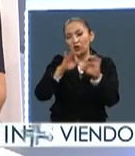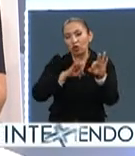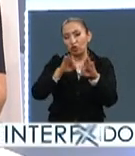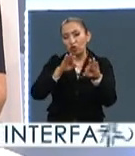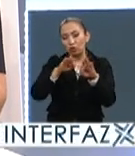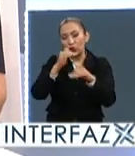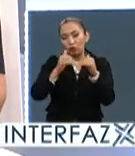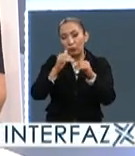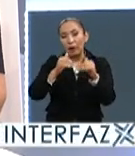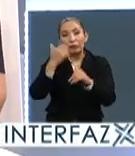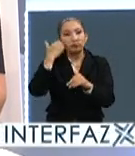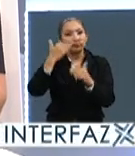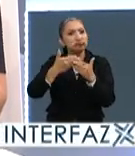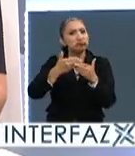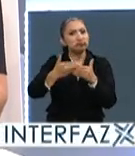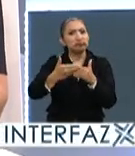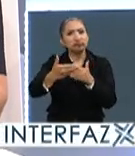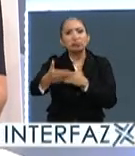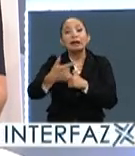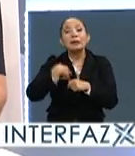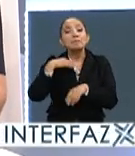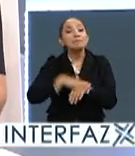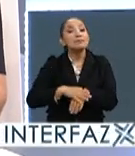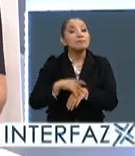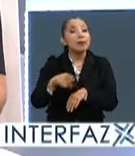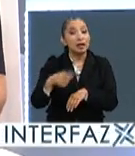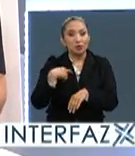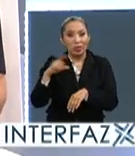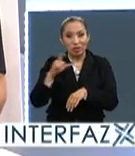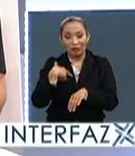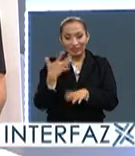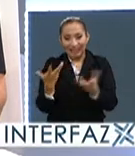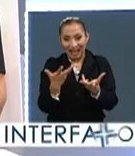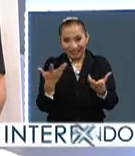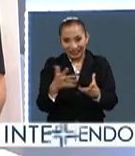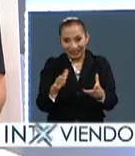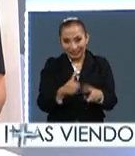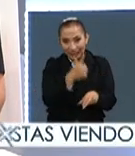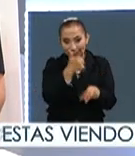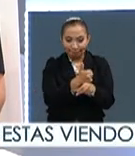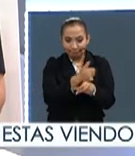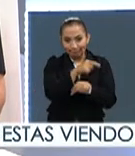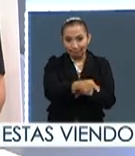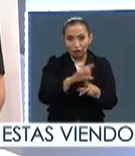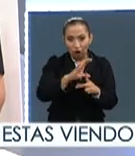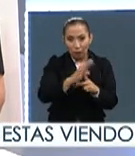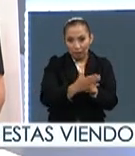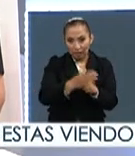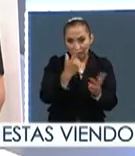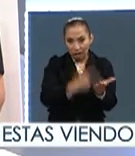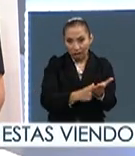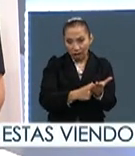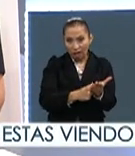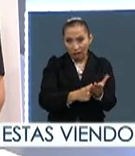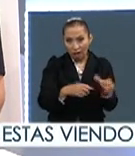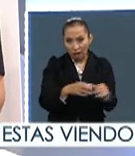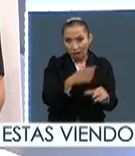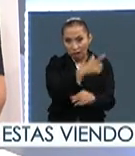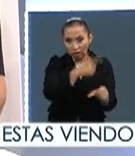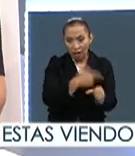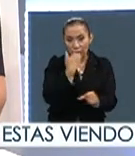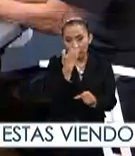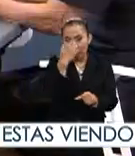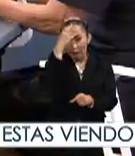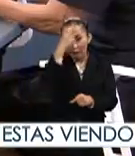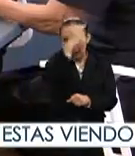trabajando muchísimo tiempo y sobre todo cuando se instituye el Comité Nacional de